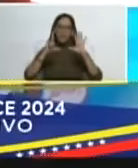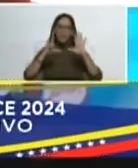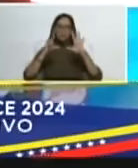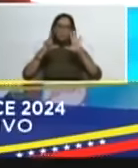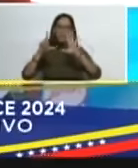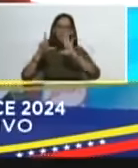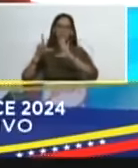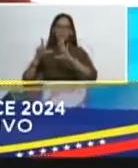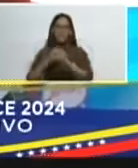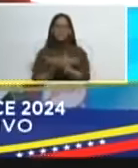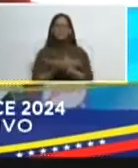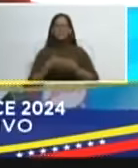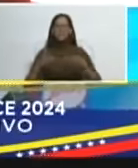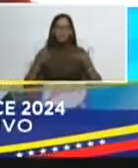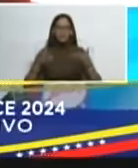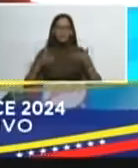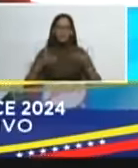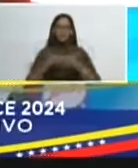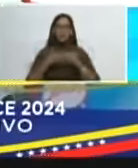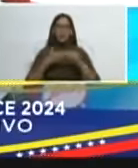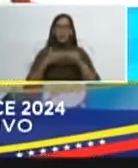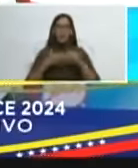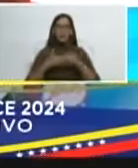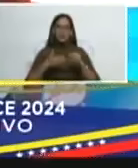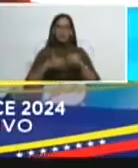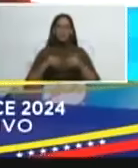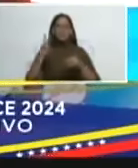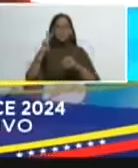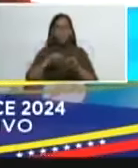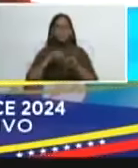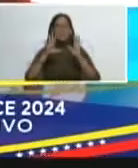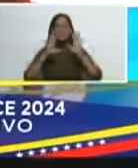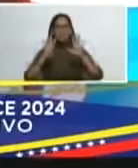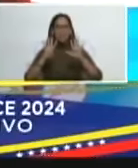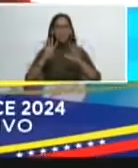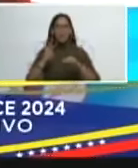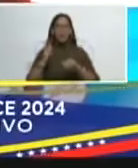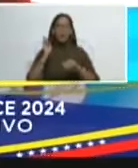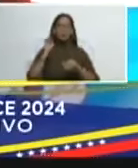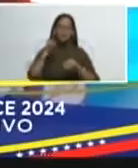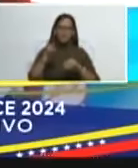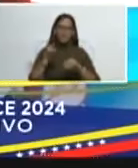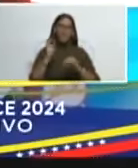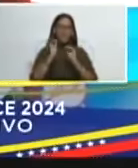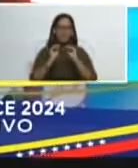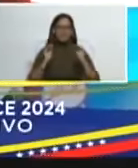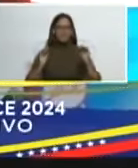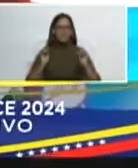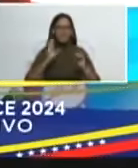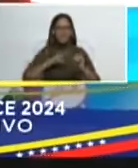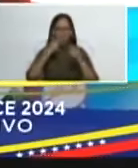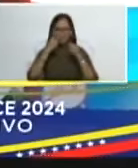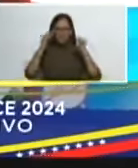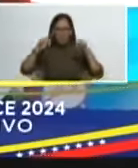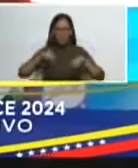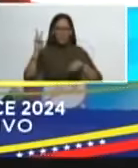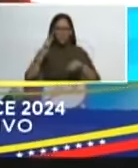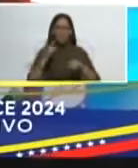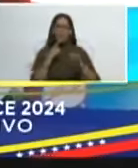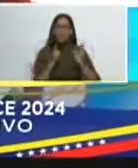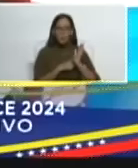dólares. Mire qué golpeado estábamos. Y ahí en el 2019 usted lanza la profecía que estamos viendo hoy, Venezuela, la profecía